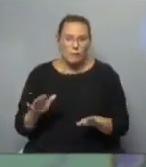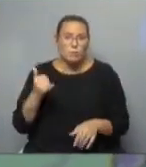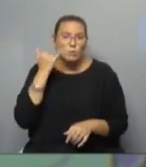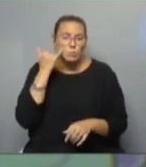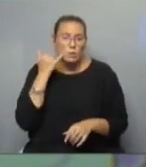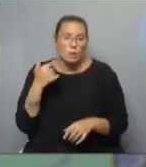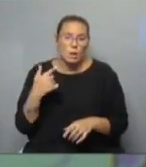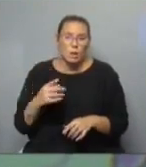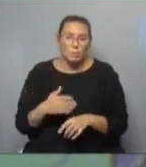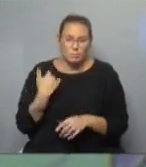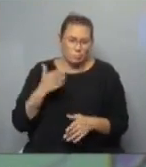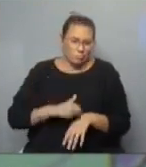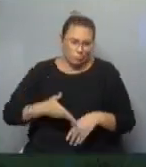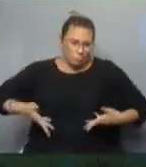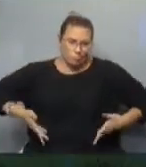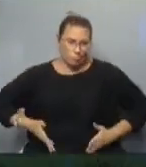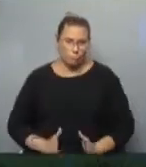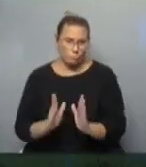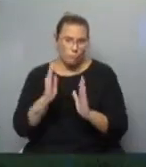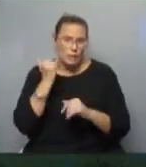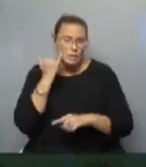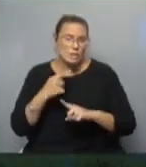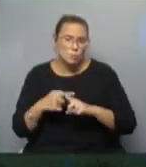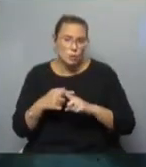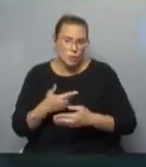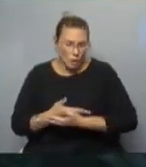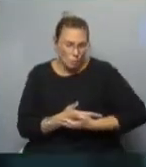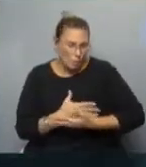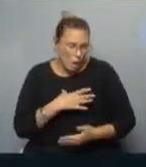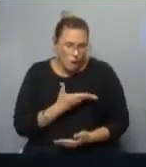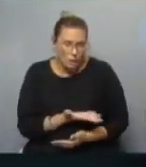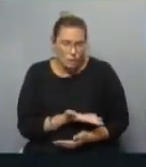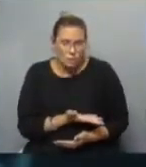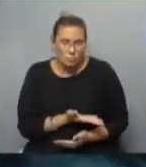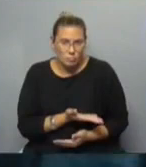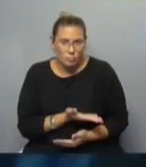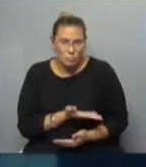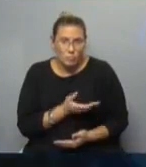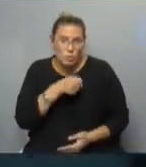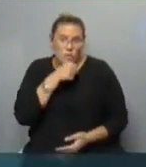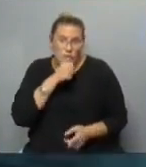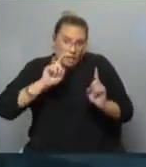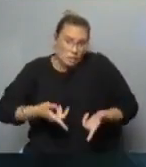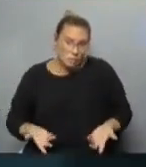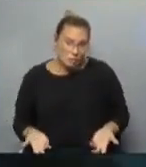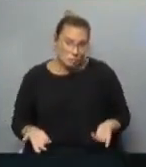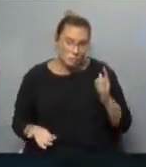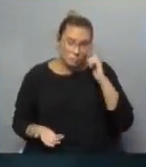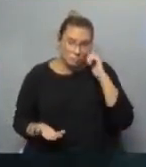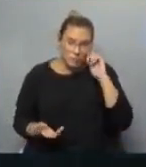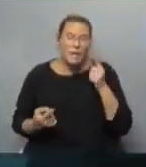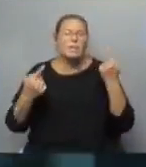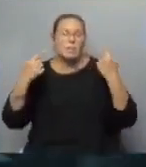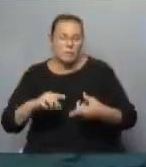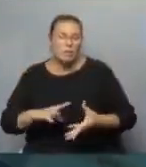pasajero. Primero lo tenemos desde que nacemos. Un bebé tiene sexualidad. Y una vieja también, digo. Y hay